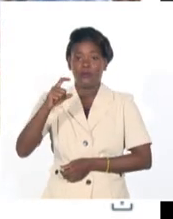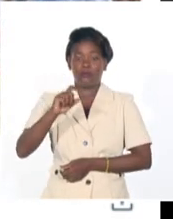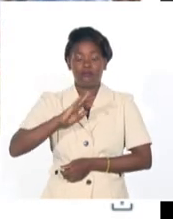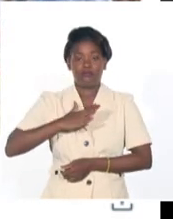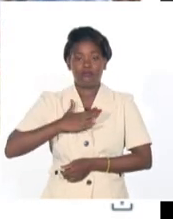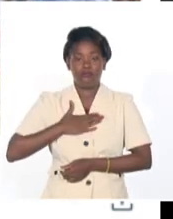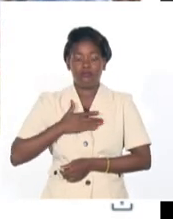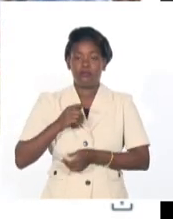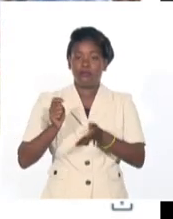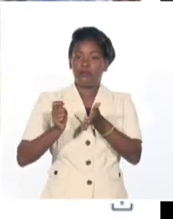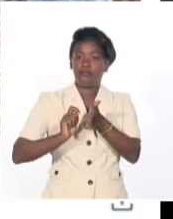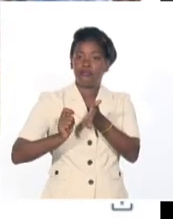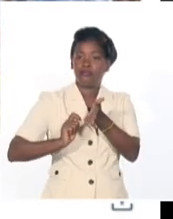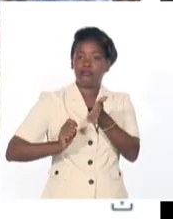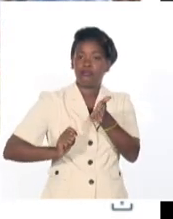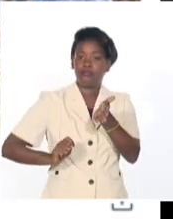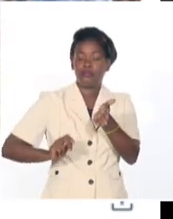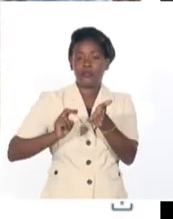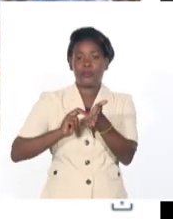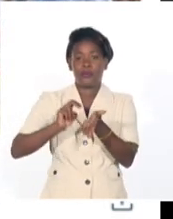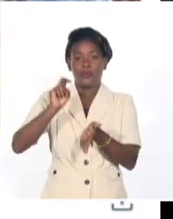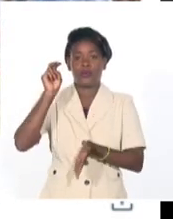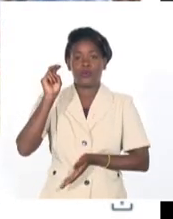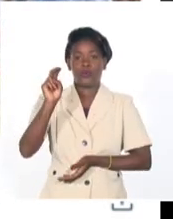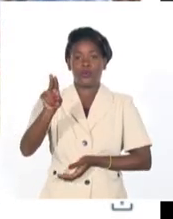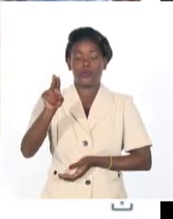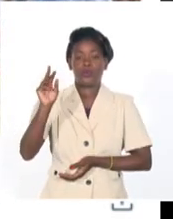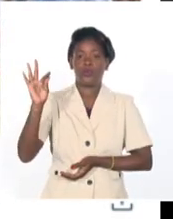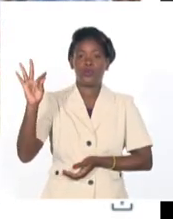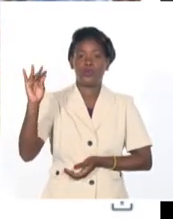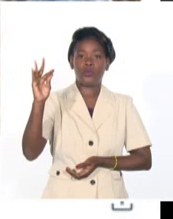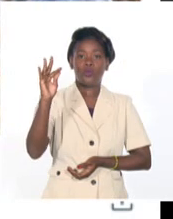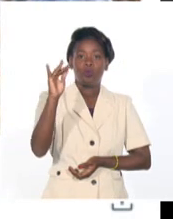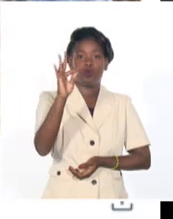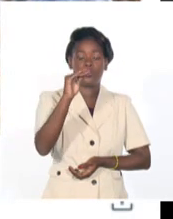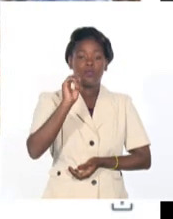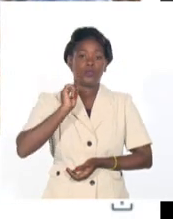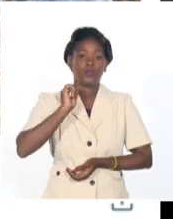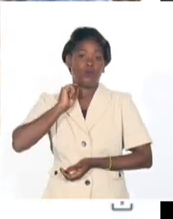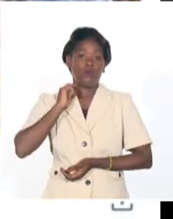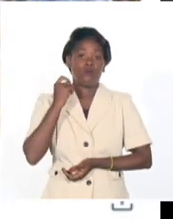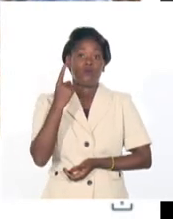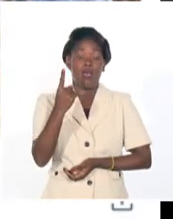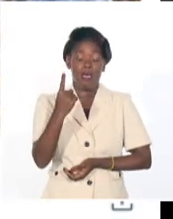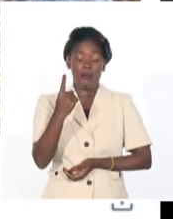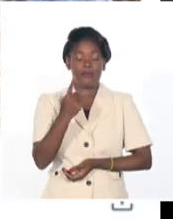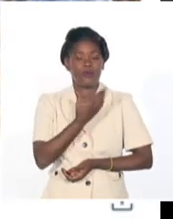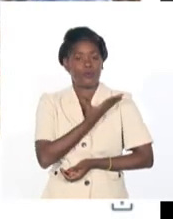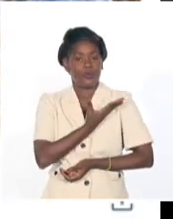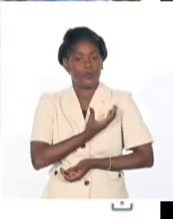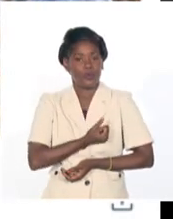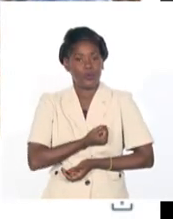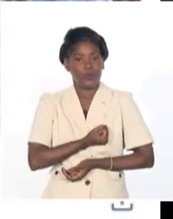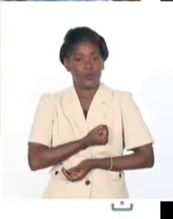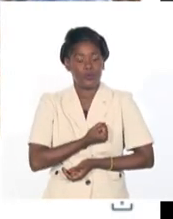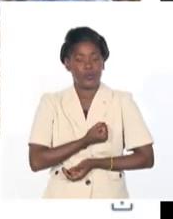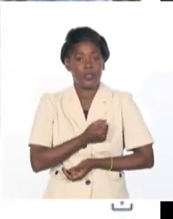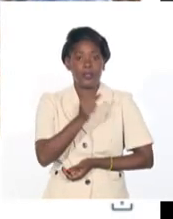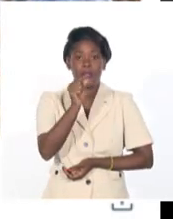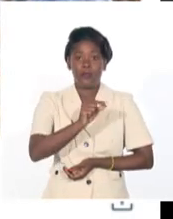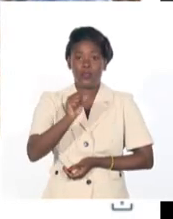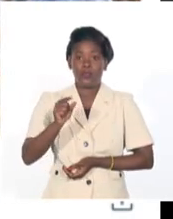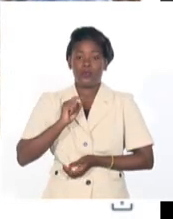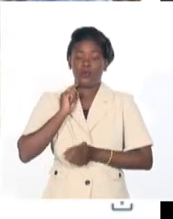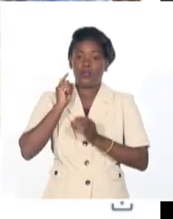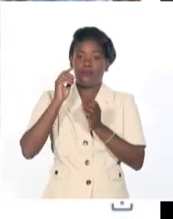escribió en su cuenta de Twitter: a un año del incendio en la base de supertanqueros de Matanzas, Cuba honra a los caídos en el cumplimiento del